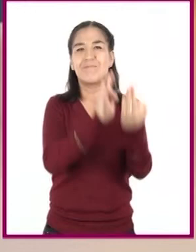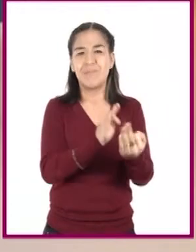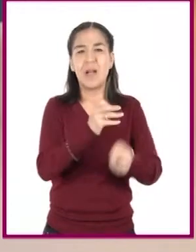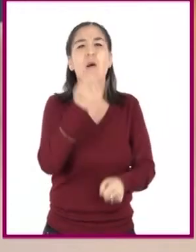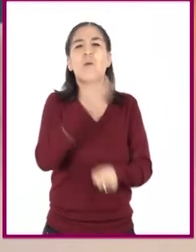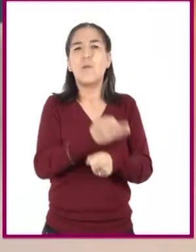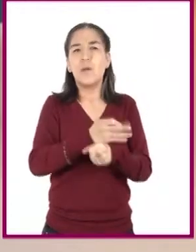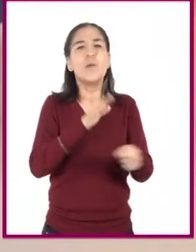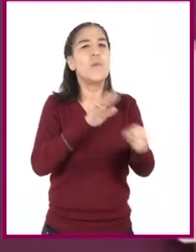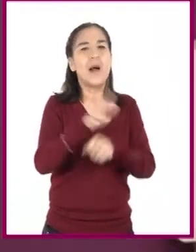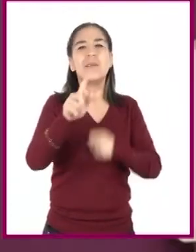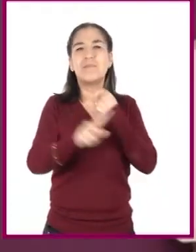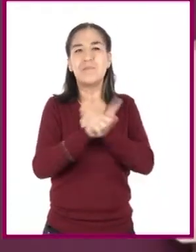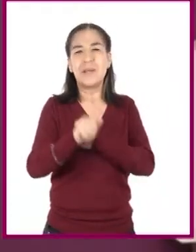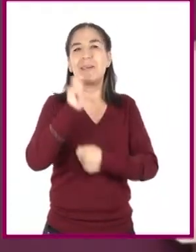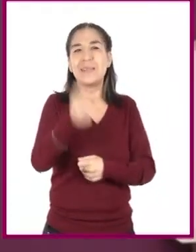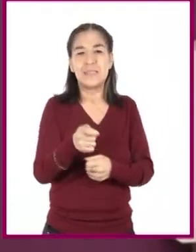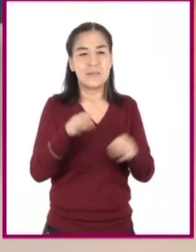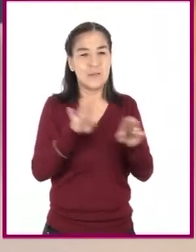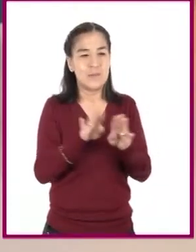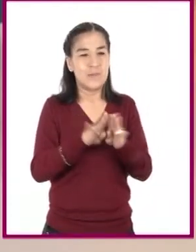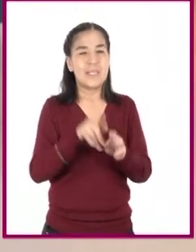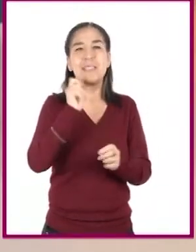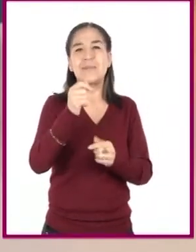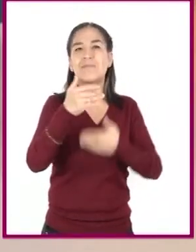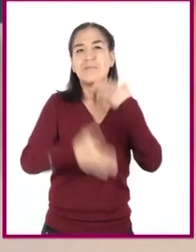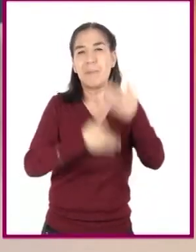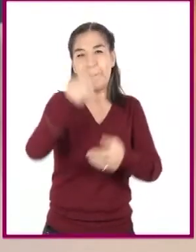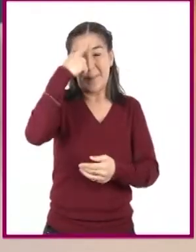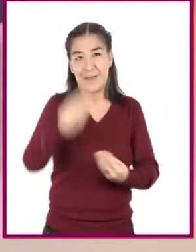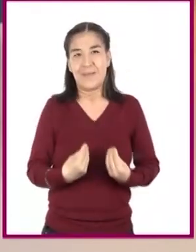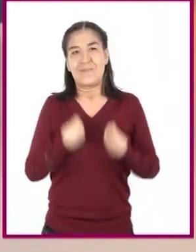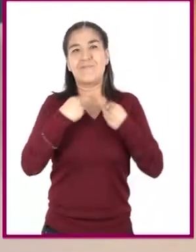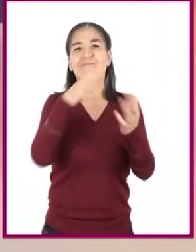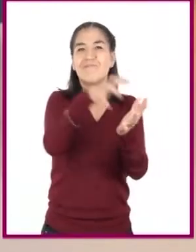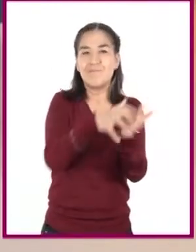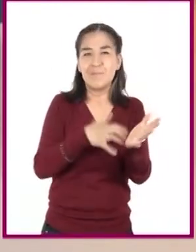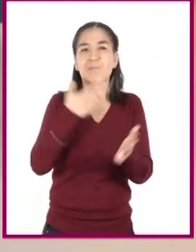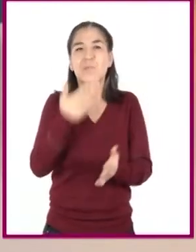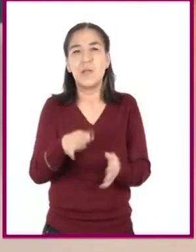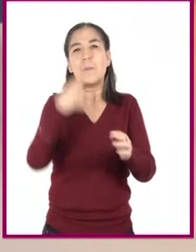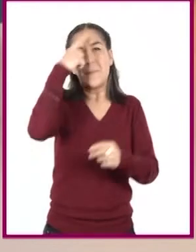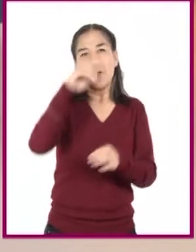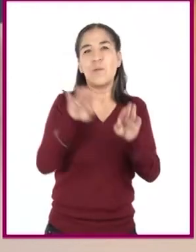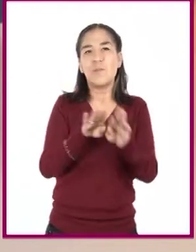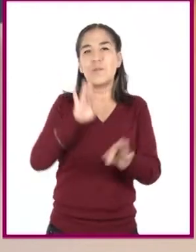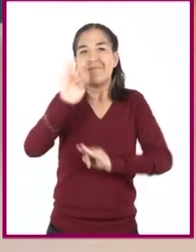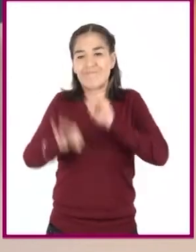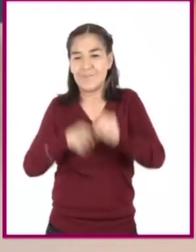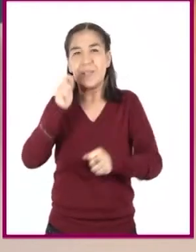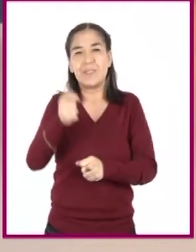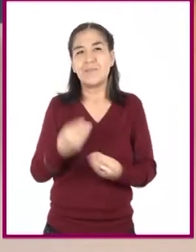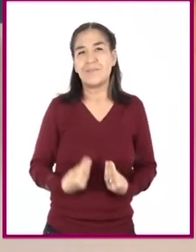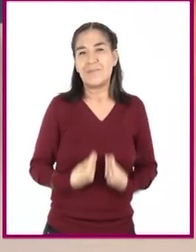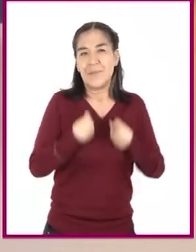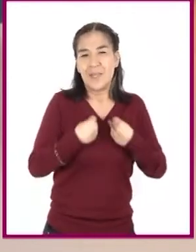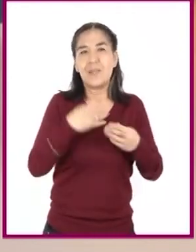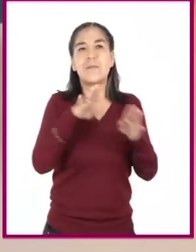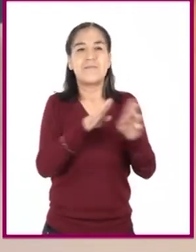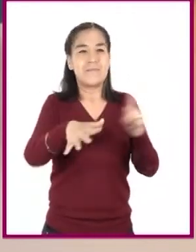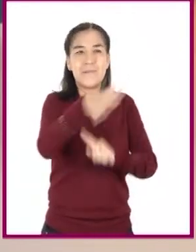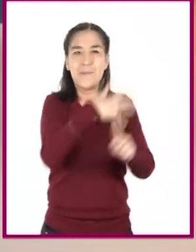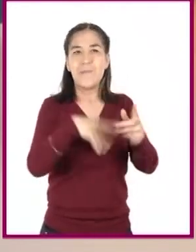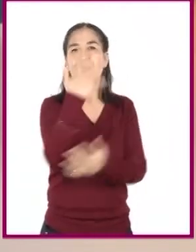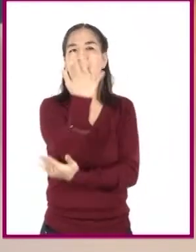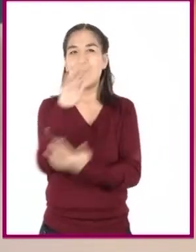de la humanidad es tener un desarrollo sostenible. Esto incluye trabajar a favor de todas las formas de vida y de los